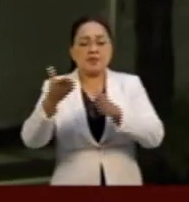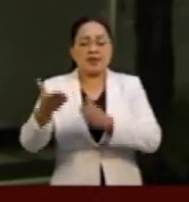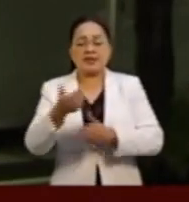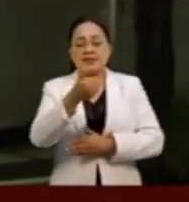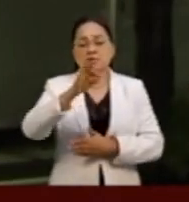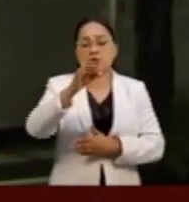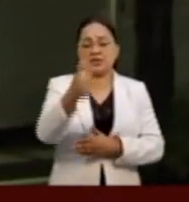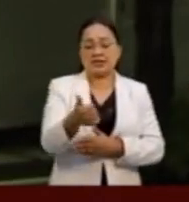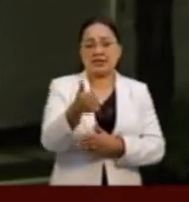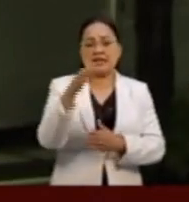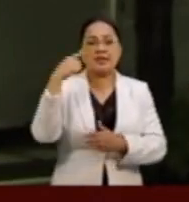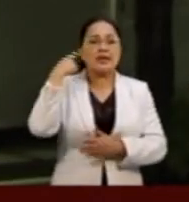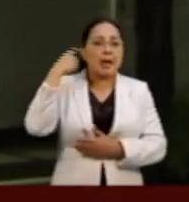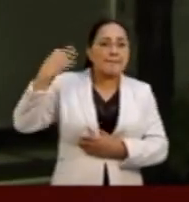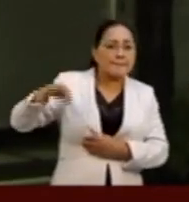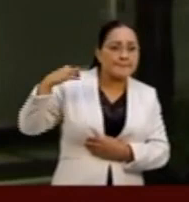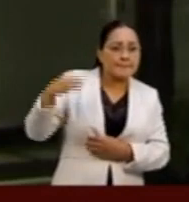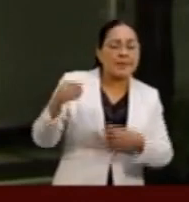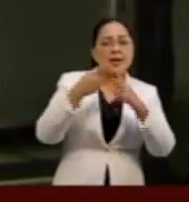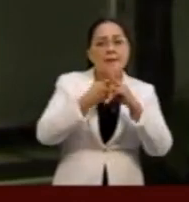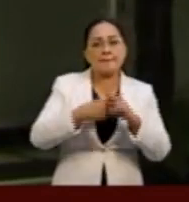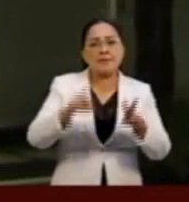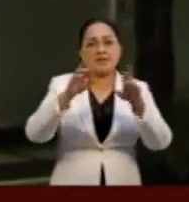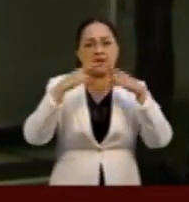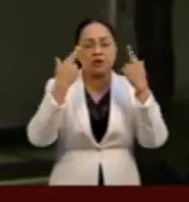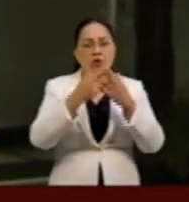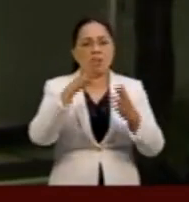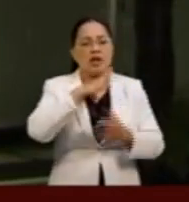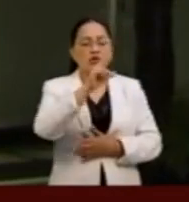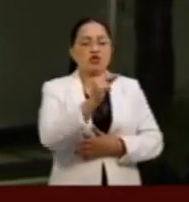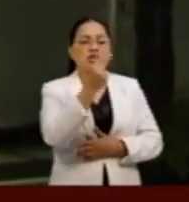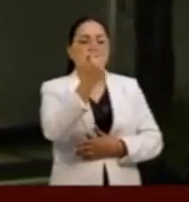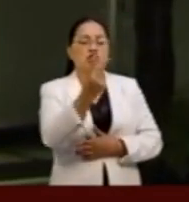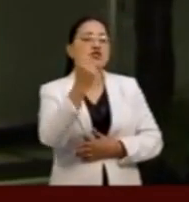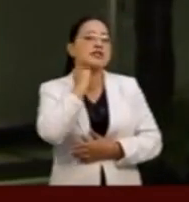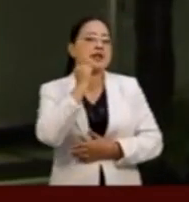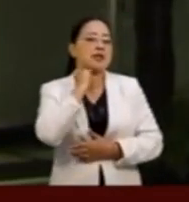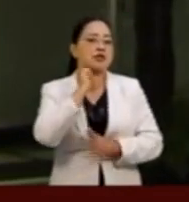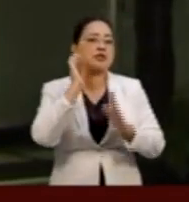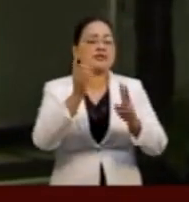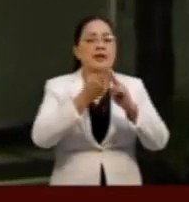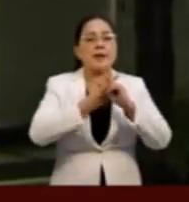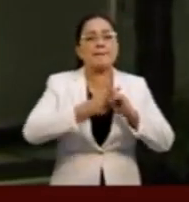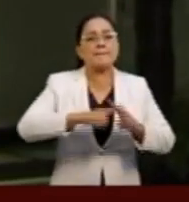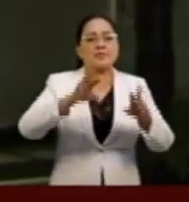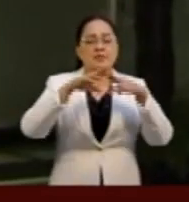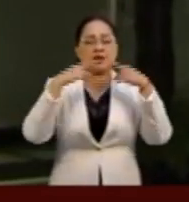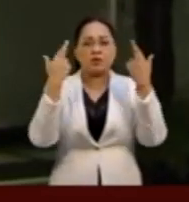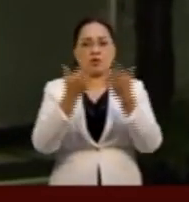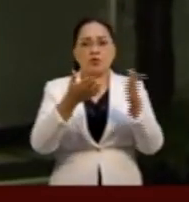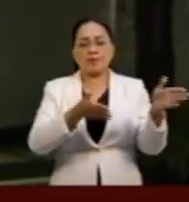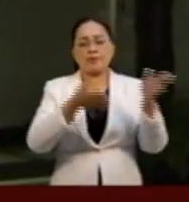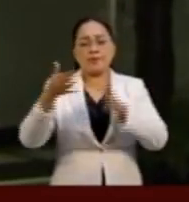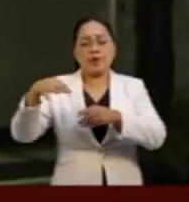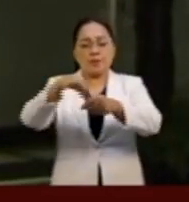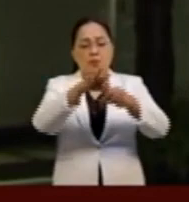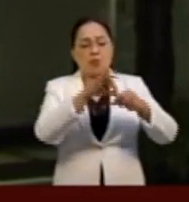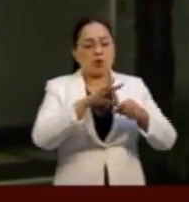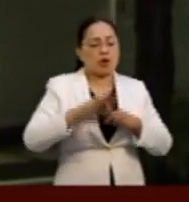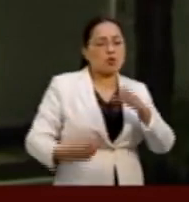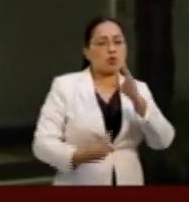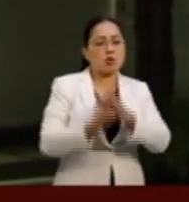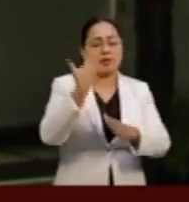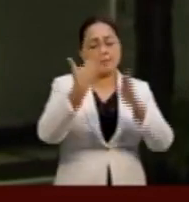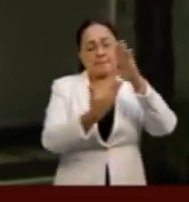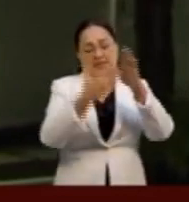6:46 que sonó la campana para que con un quórum de 82 legisladores iniciara la sesión. Después de la votación de la nueva mesa directiva